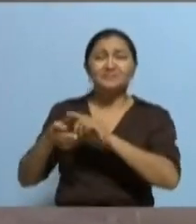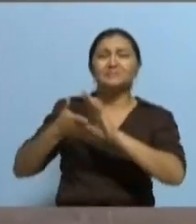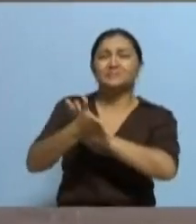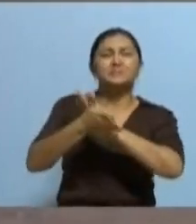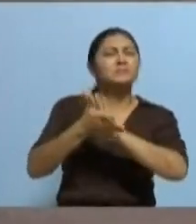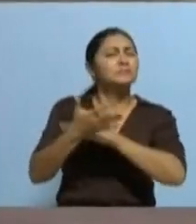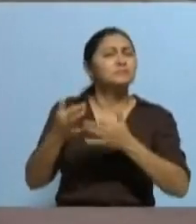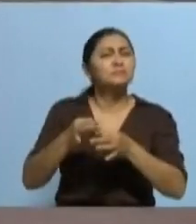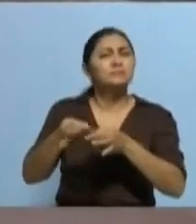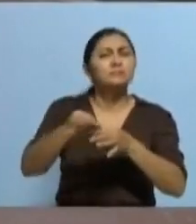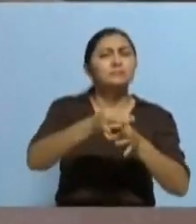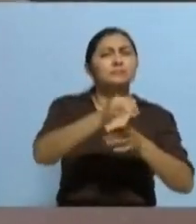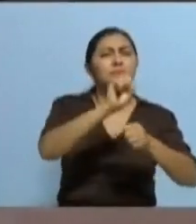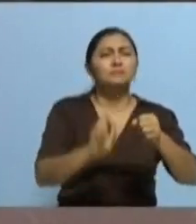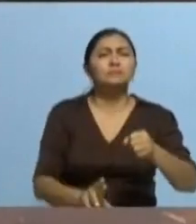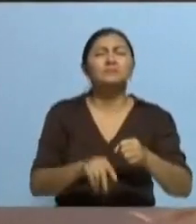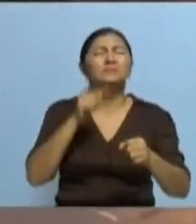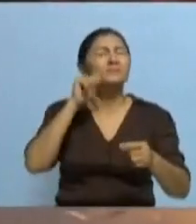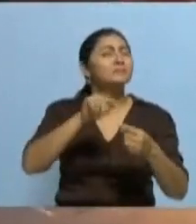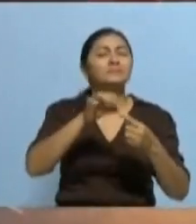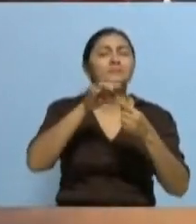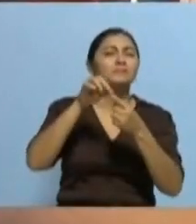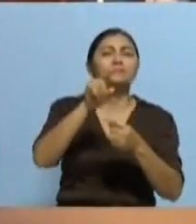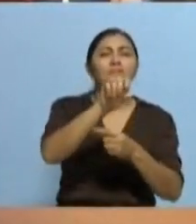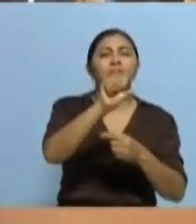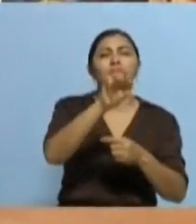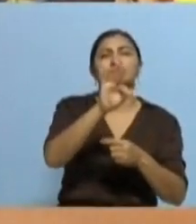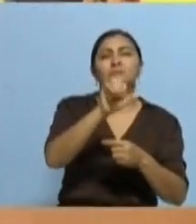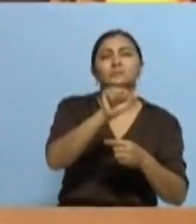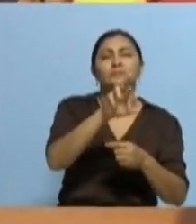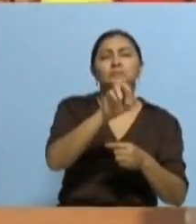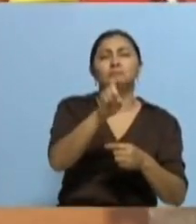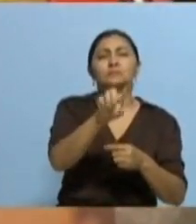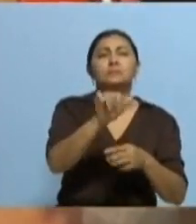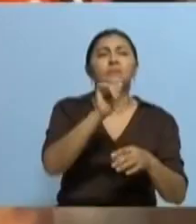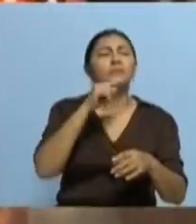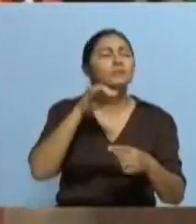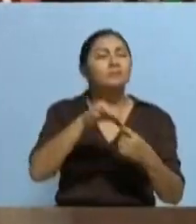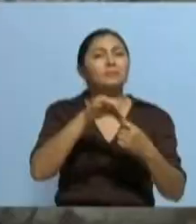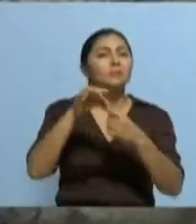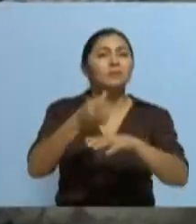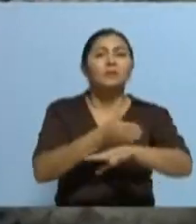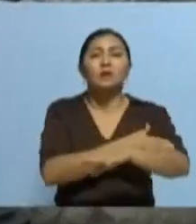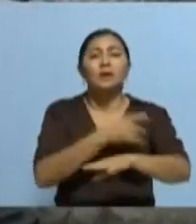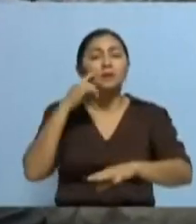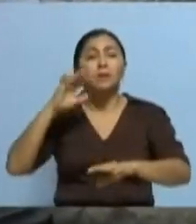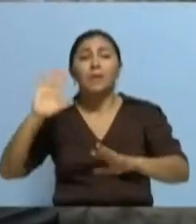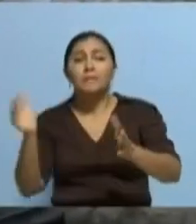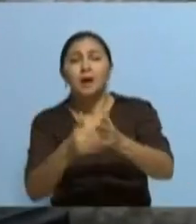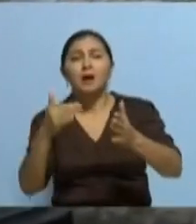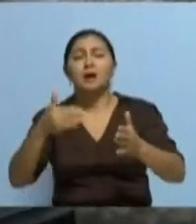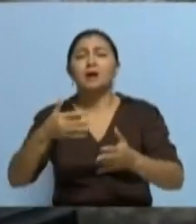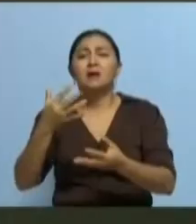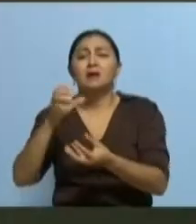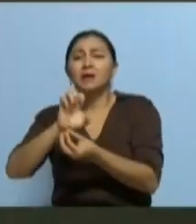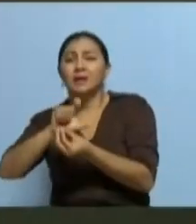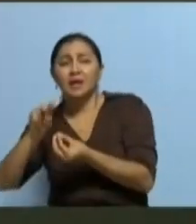municipios del sur, en especial Santa Rosa, cuenta con fuerzas especiales para enfrentar cualquier alteración del orden